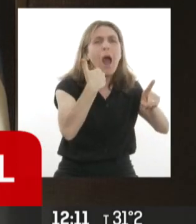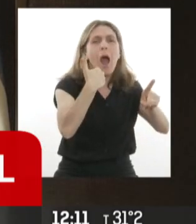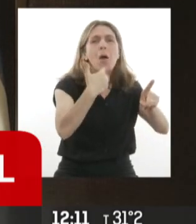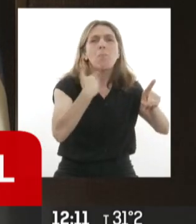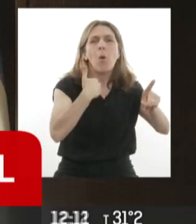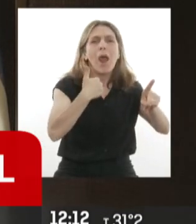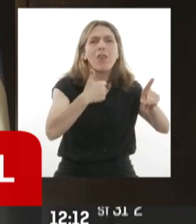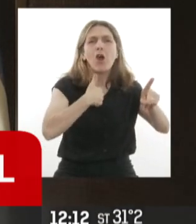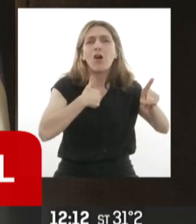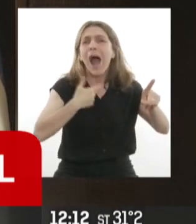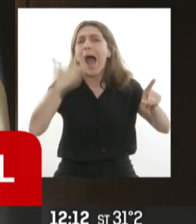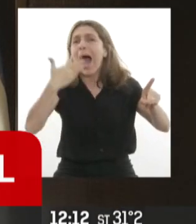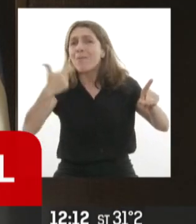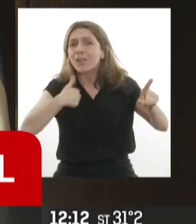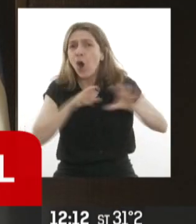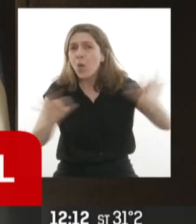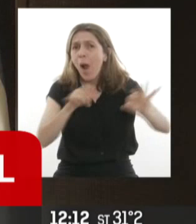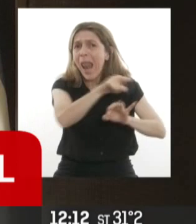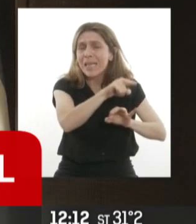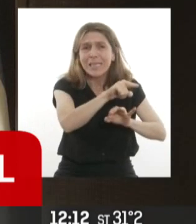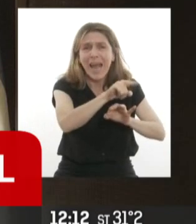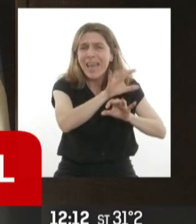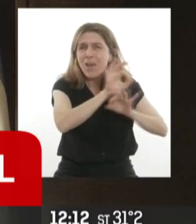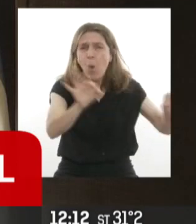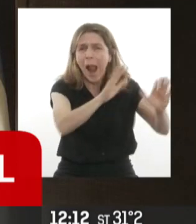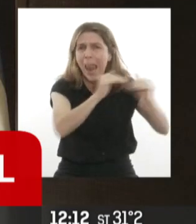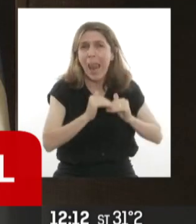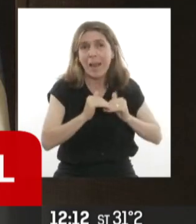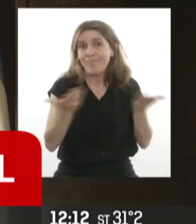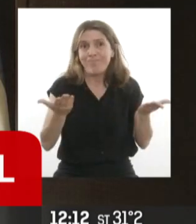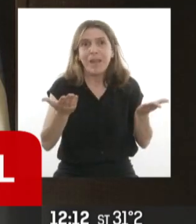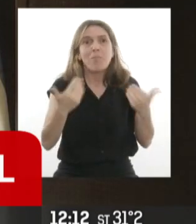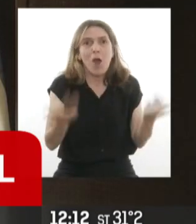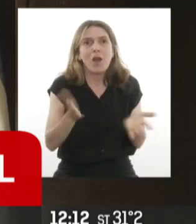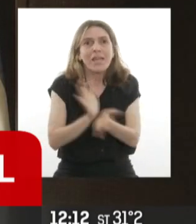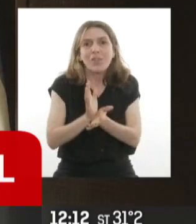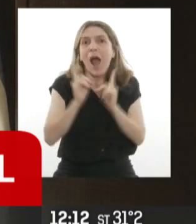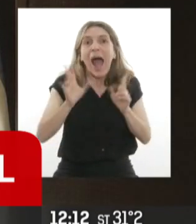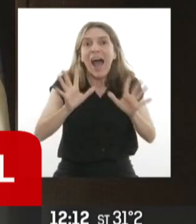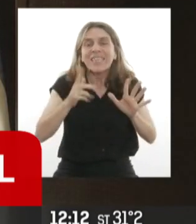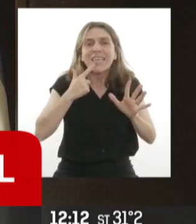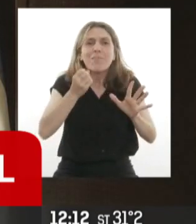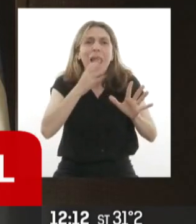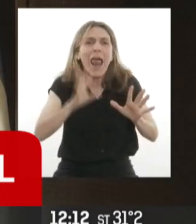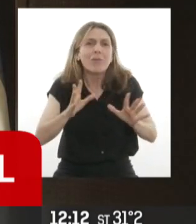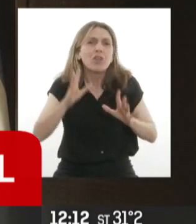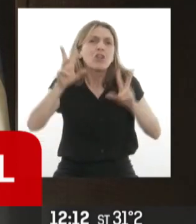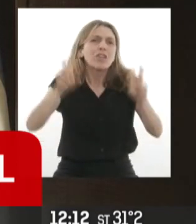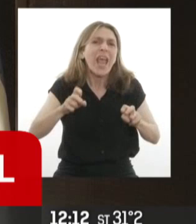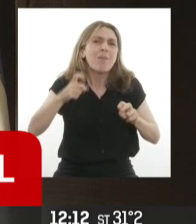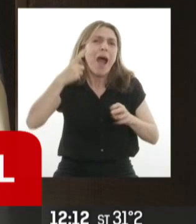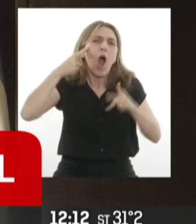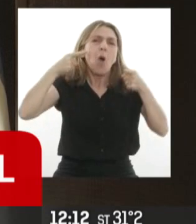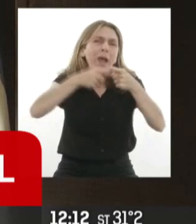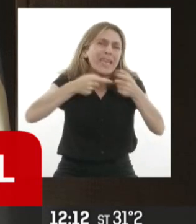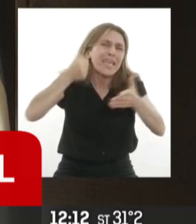yo, definitivamente. Y ha sido una intervención espléndida sobre los desafíos